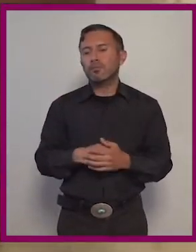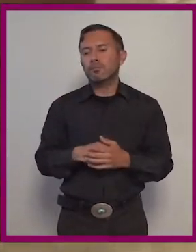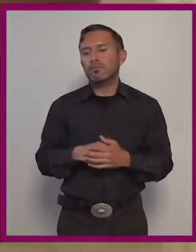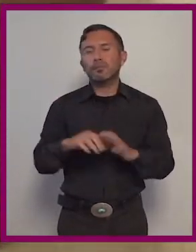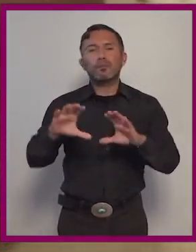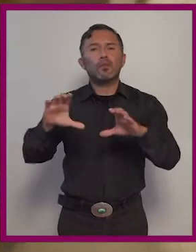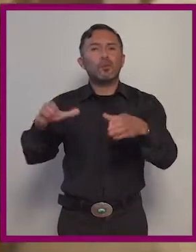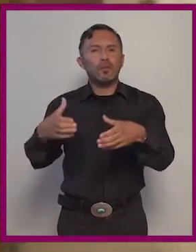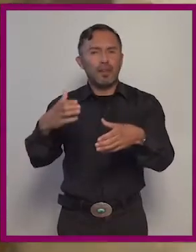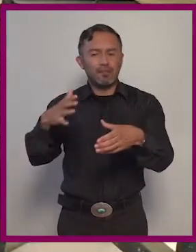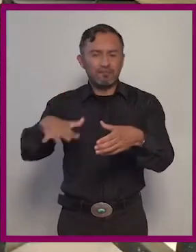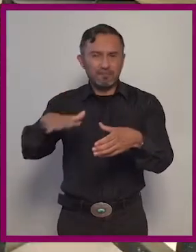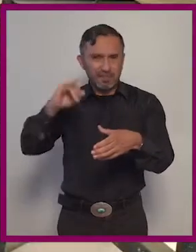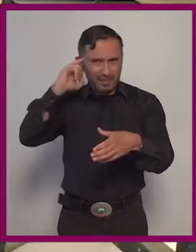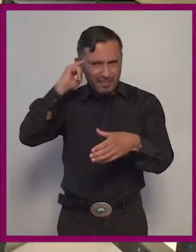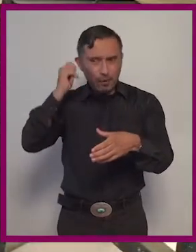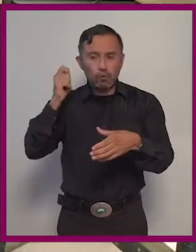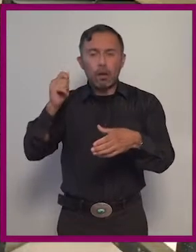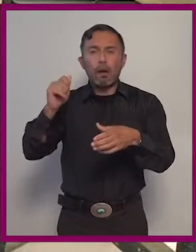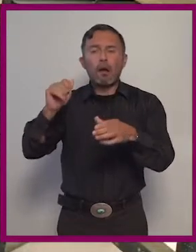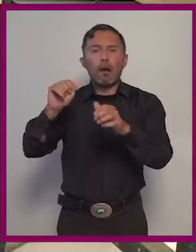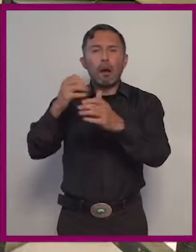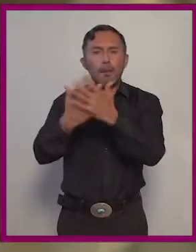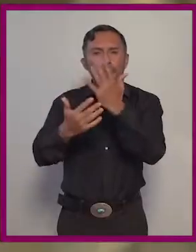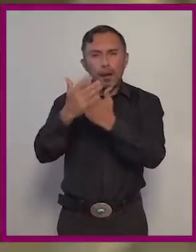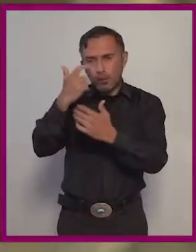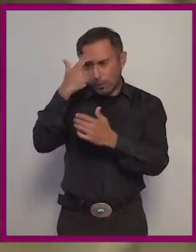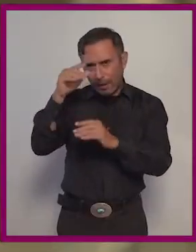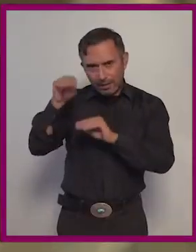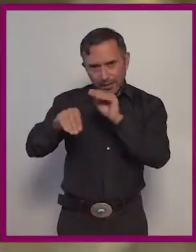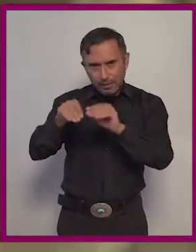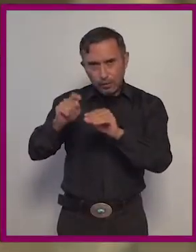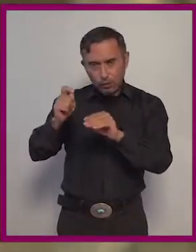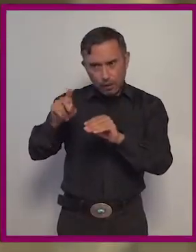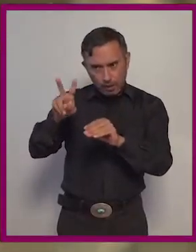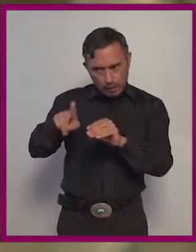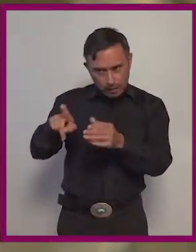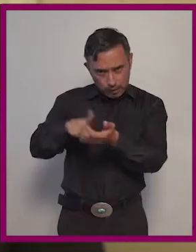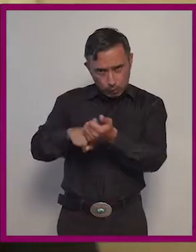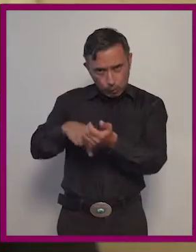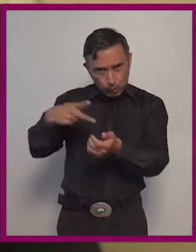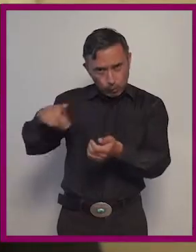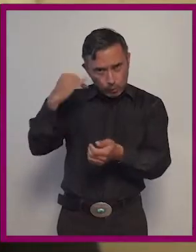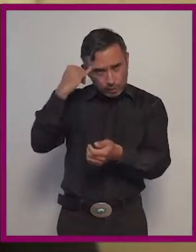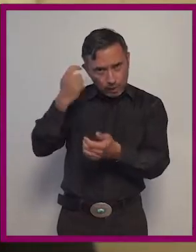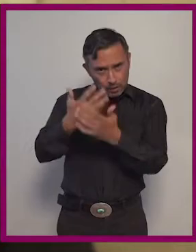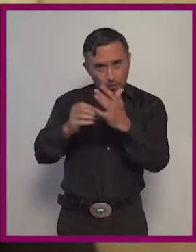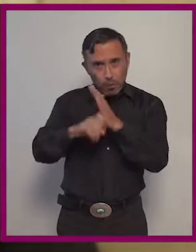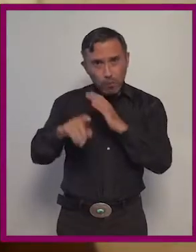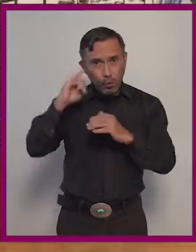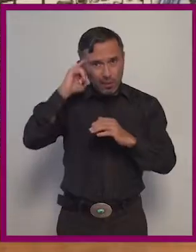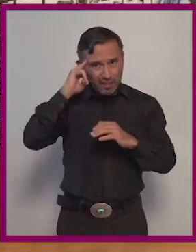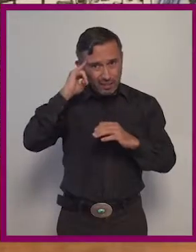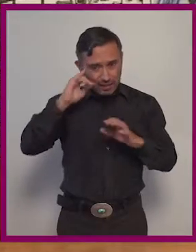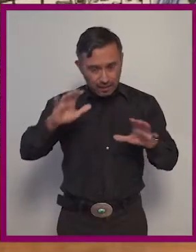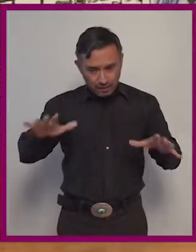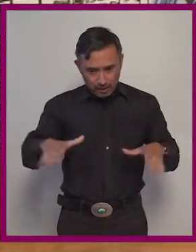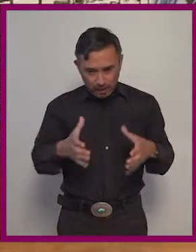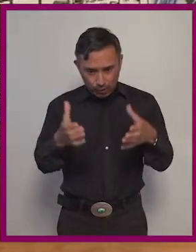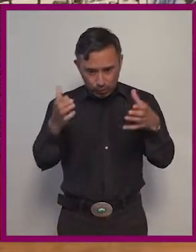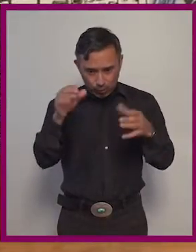X, pues qué tanta libertad tiene y qué tanto es una obra de su intelecto, la creación de un jarrón bajo